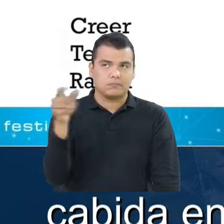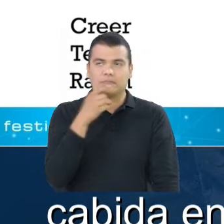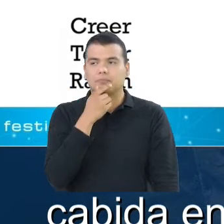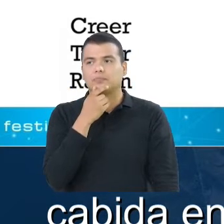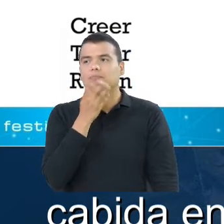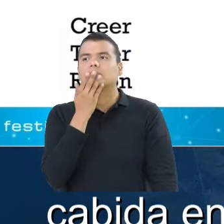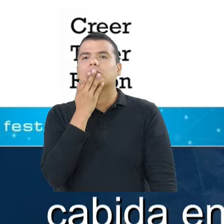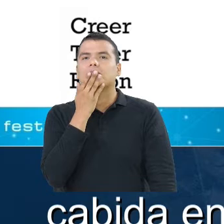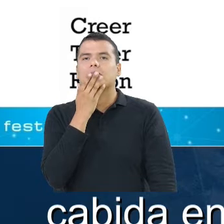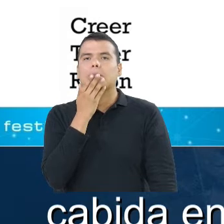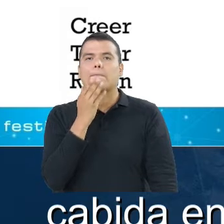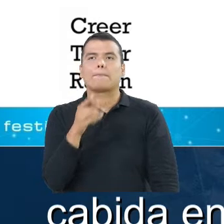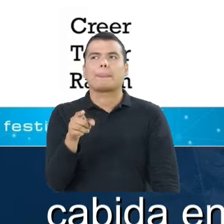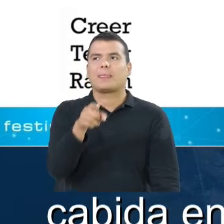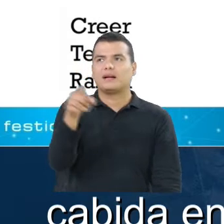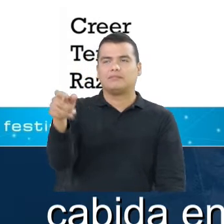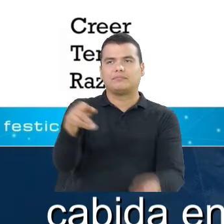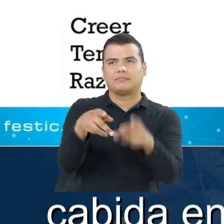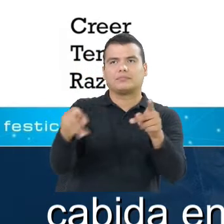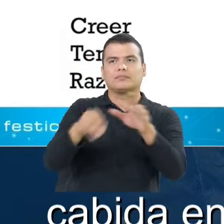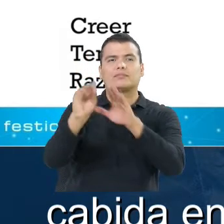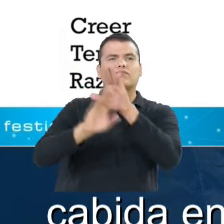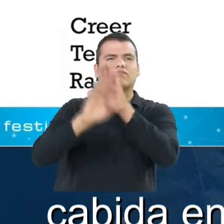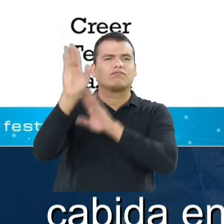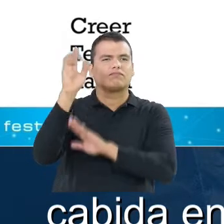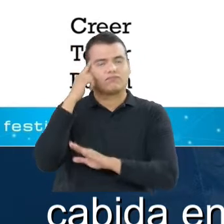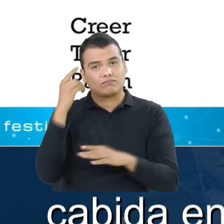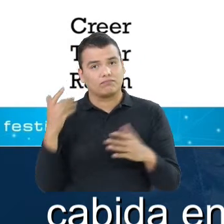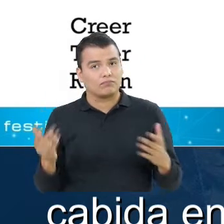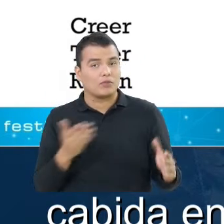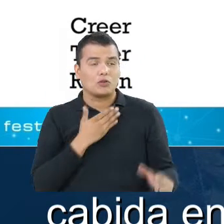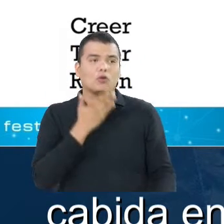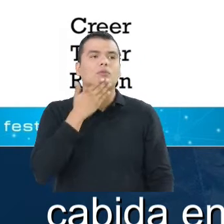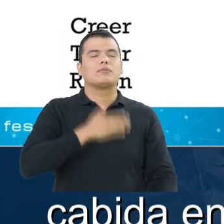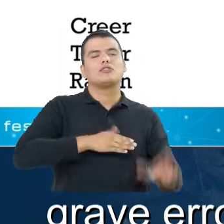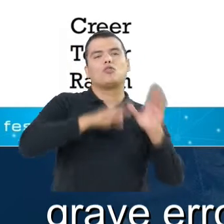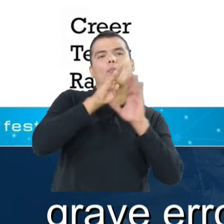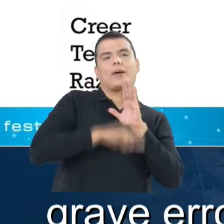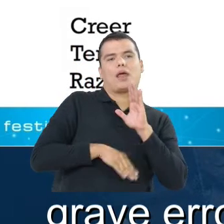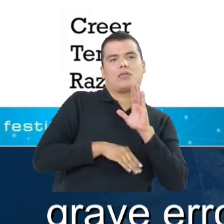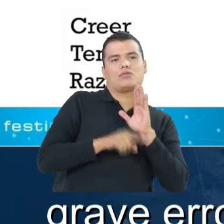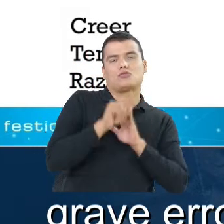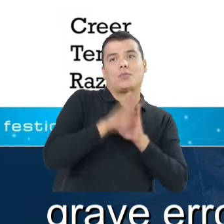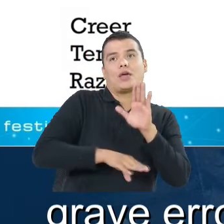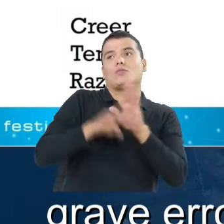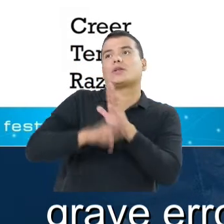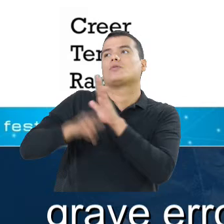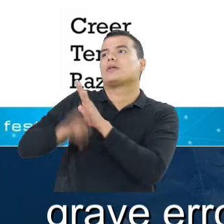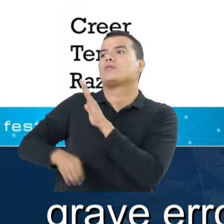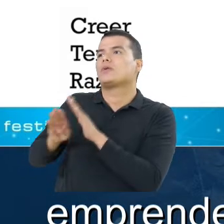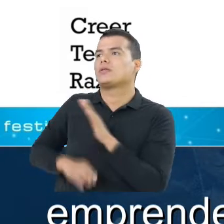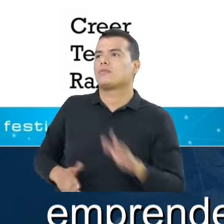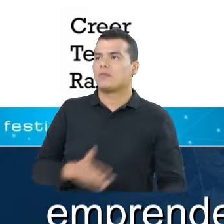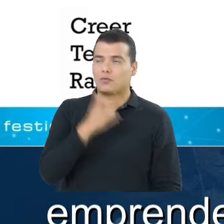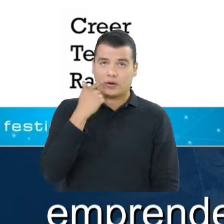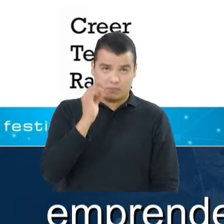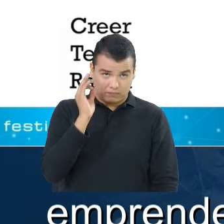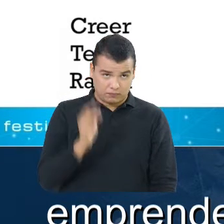precio. Muchos emprendedores lo que quieren hacer es ser el más barato del mercado. Y eso nunca va a ser